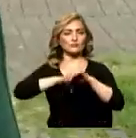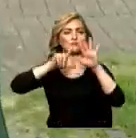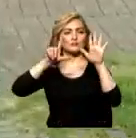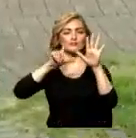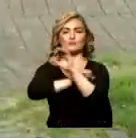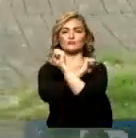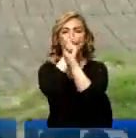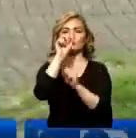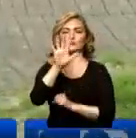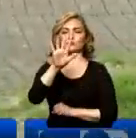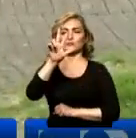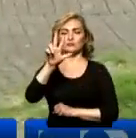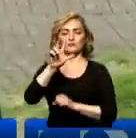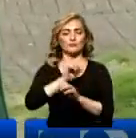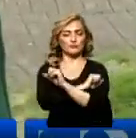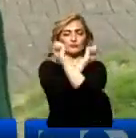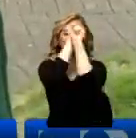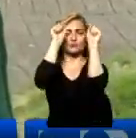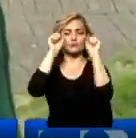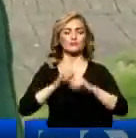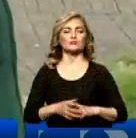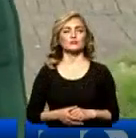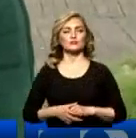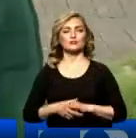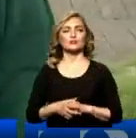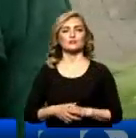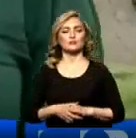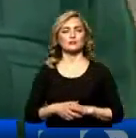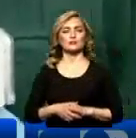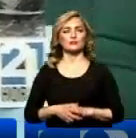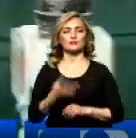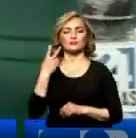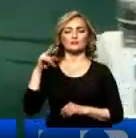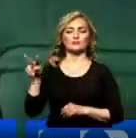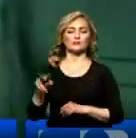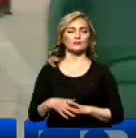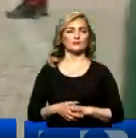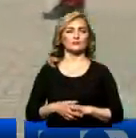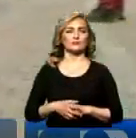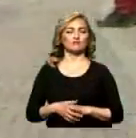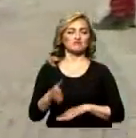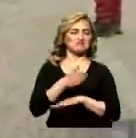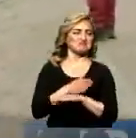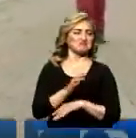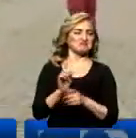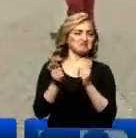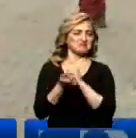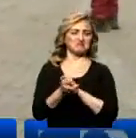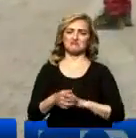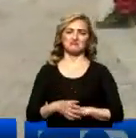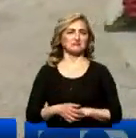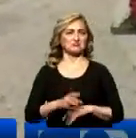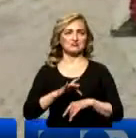las 7 y 53 minutos de la mañana y esta es la situación, no ha cambiado desde